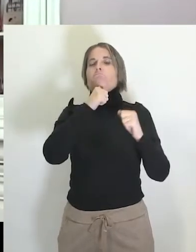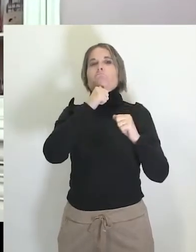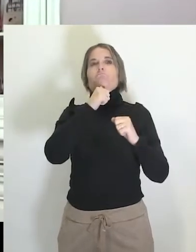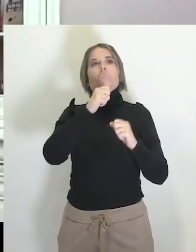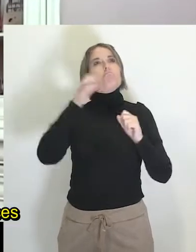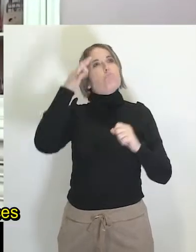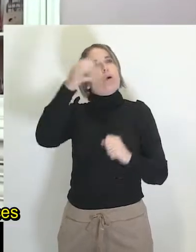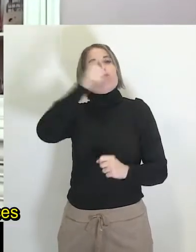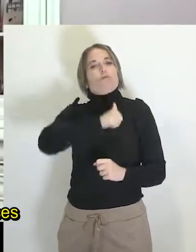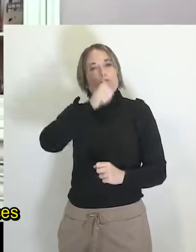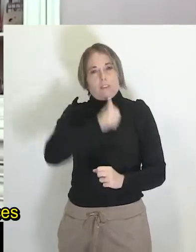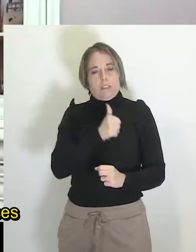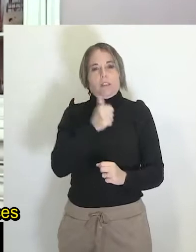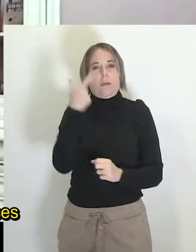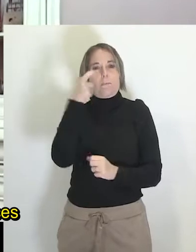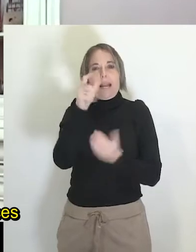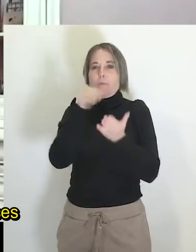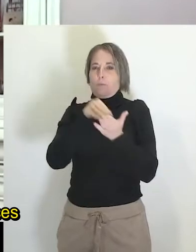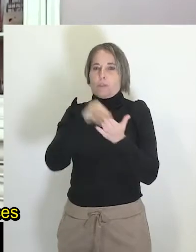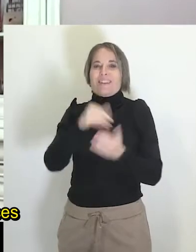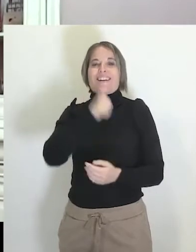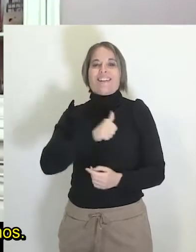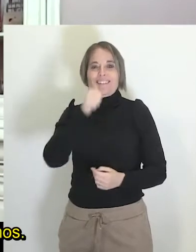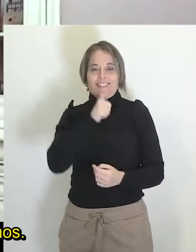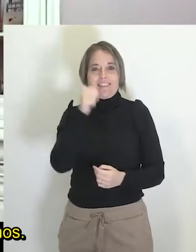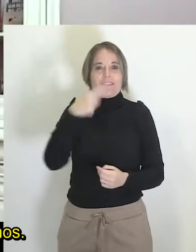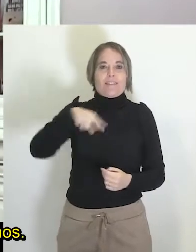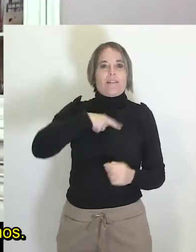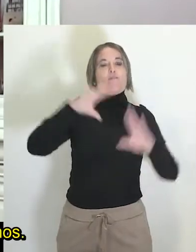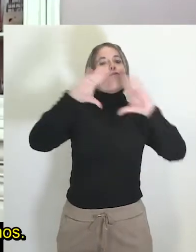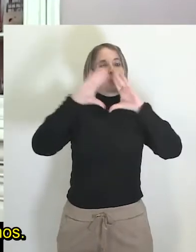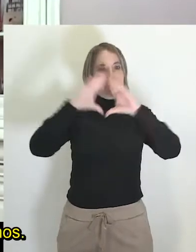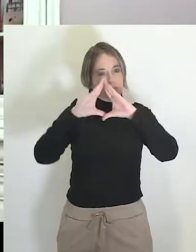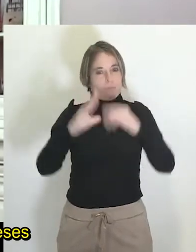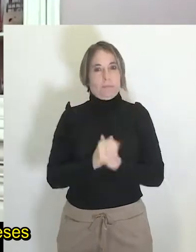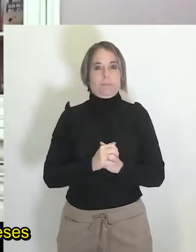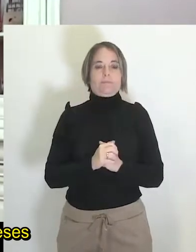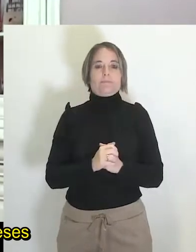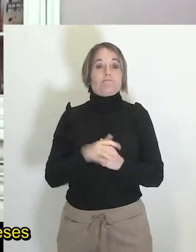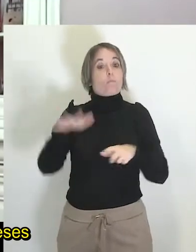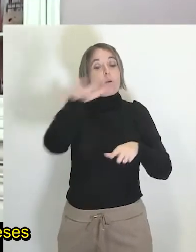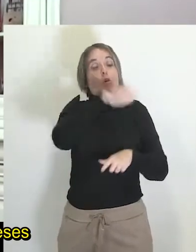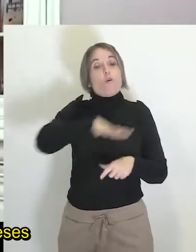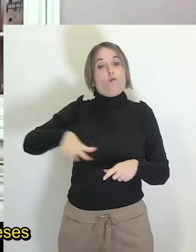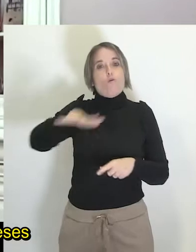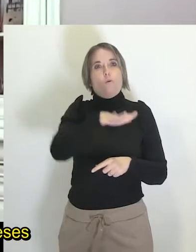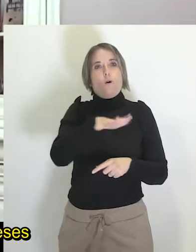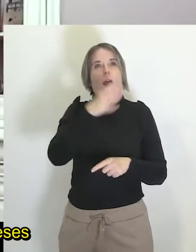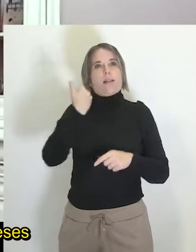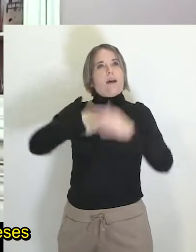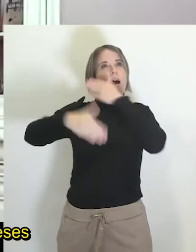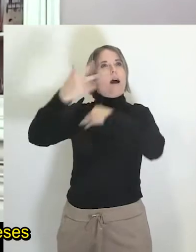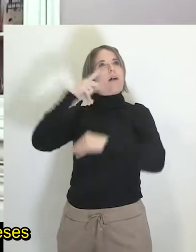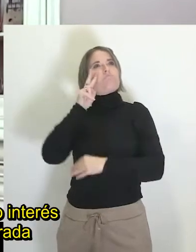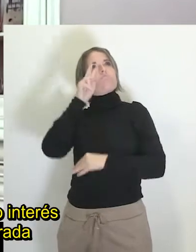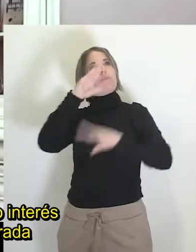en resistencia, una palabra que muchas veces tiene que ser utilizada y que es utilizada por los feminismos. Y si hay un lugar al que